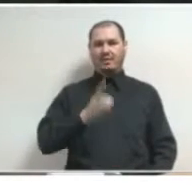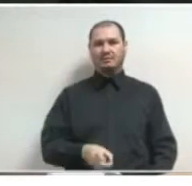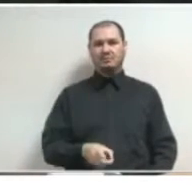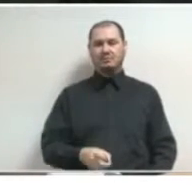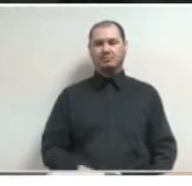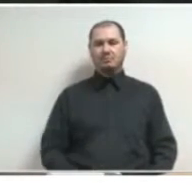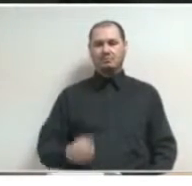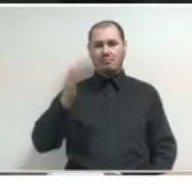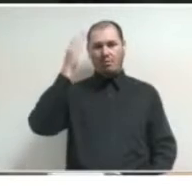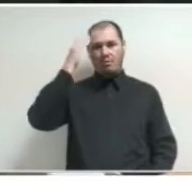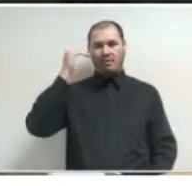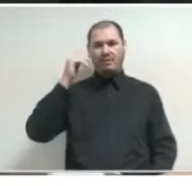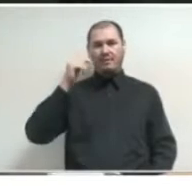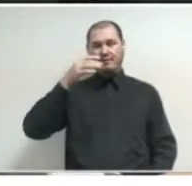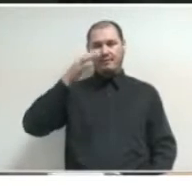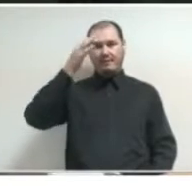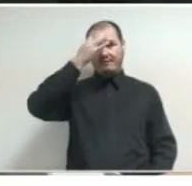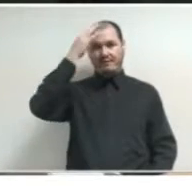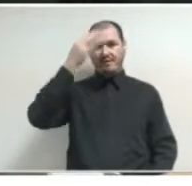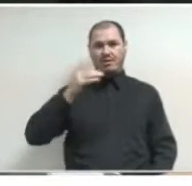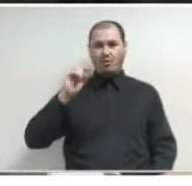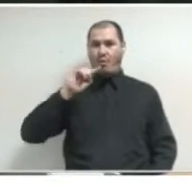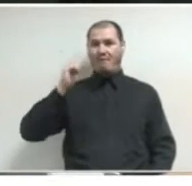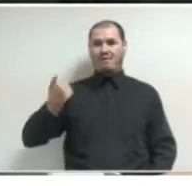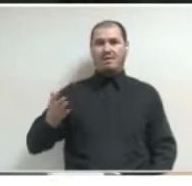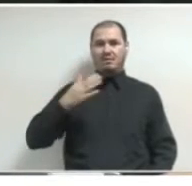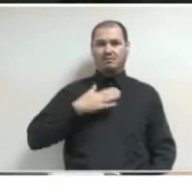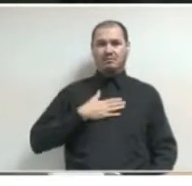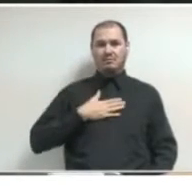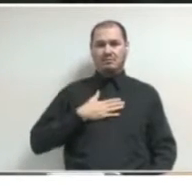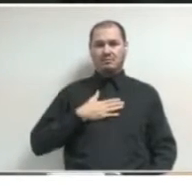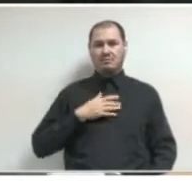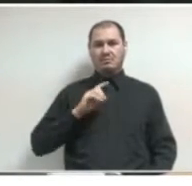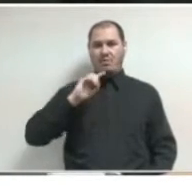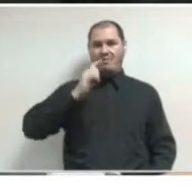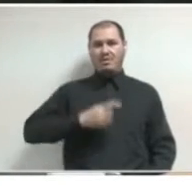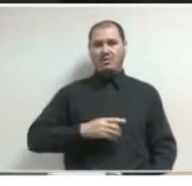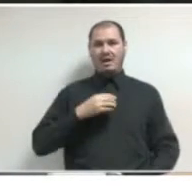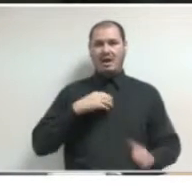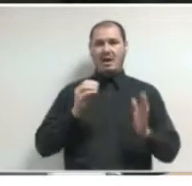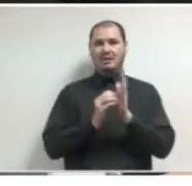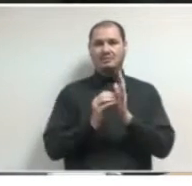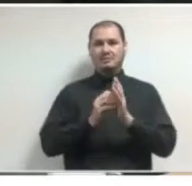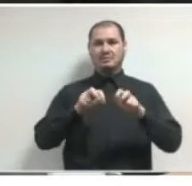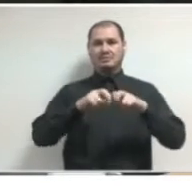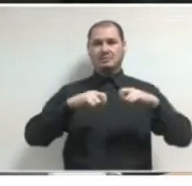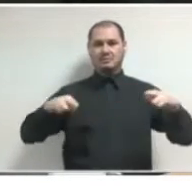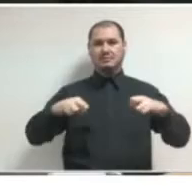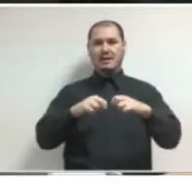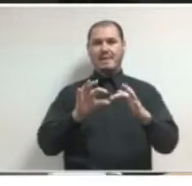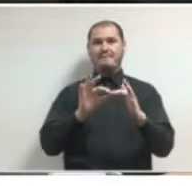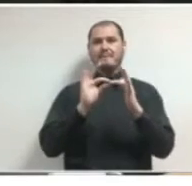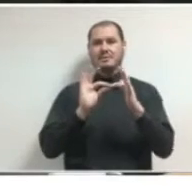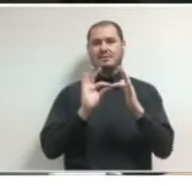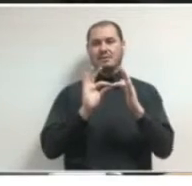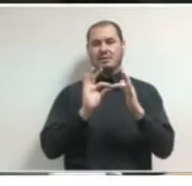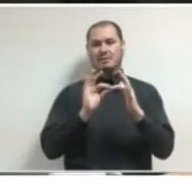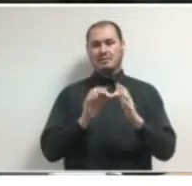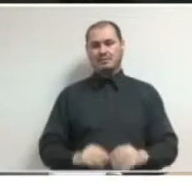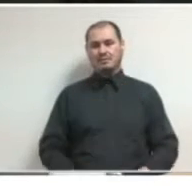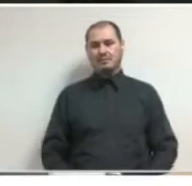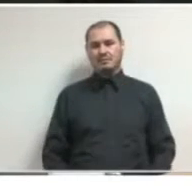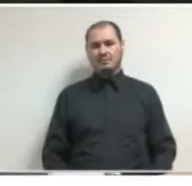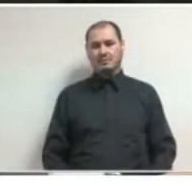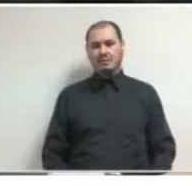decisión ya agarrada coña de fuera a pe oñón de incluso nos obligó a una sesión extraordinaria pe se mandó aña ni ngate kul